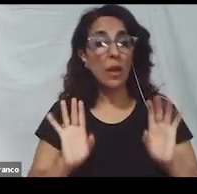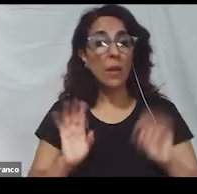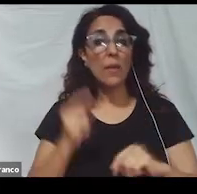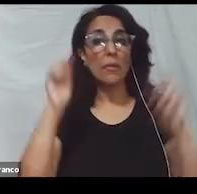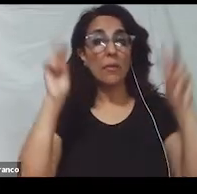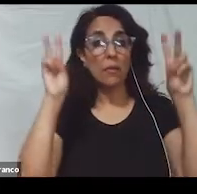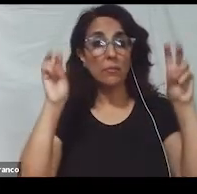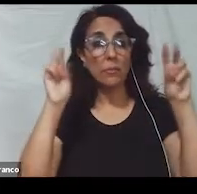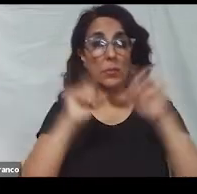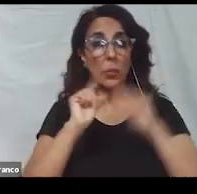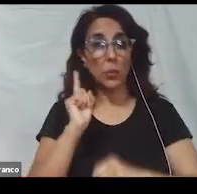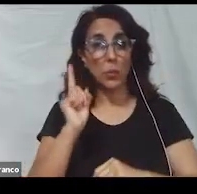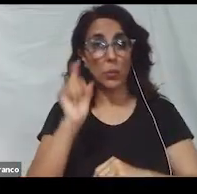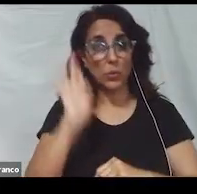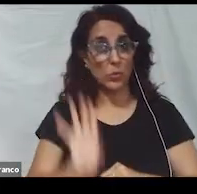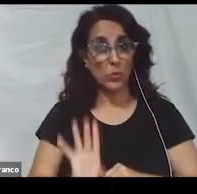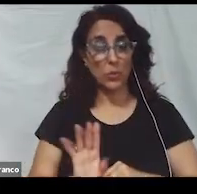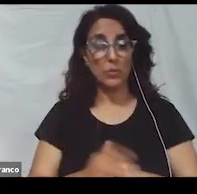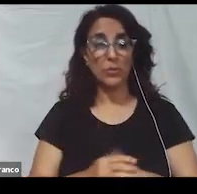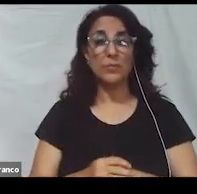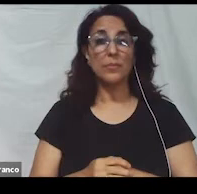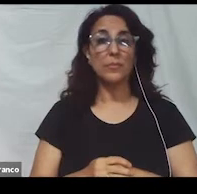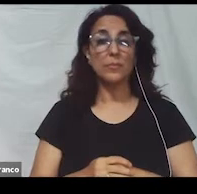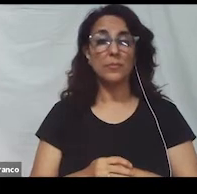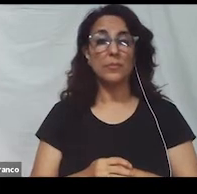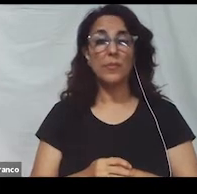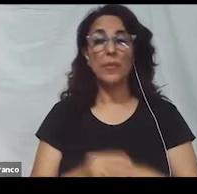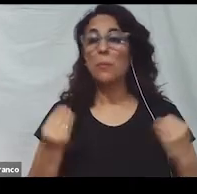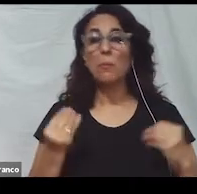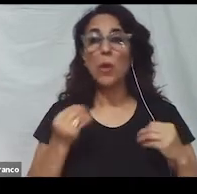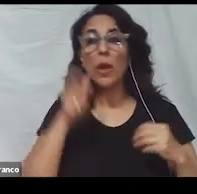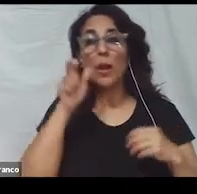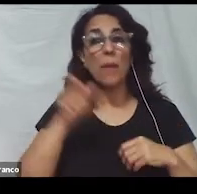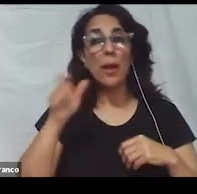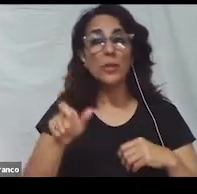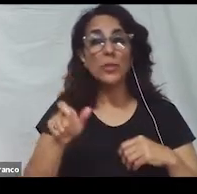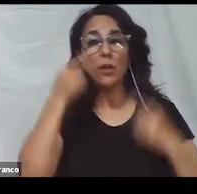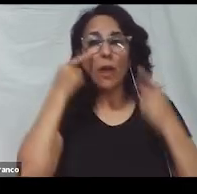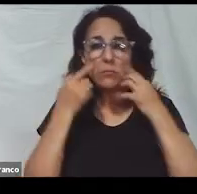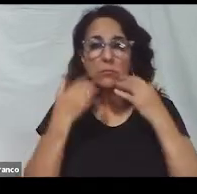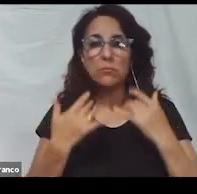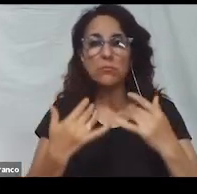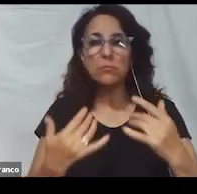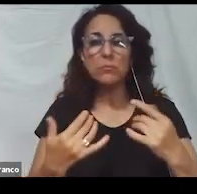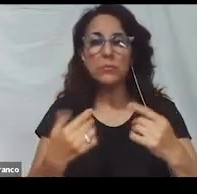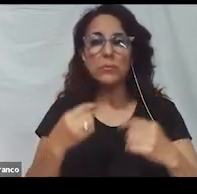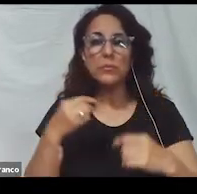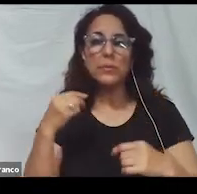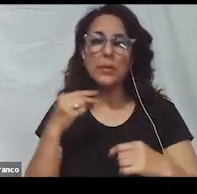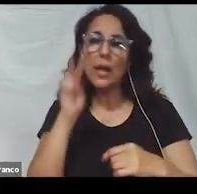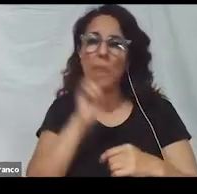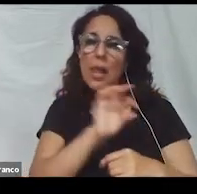un encabezado H1 por página, ¿bien? ¿Por qué? Porque la persona, cuando esté navegando con su lector de